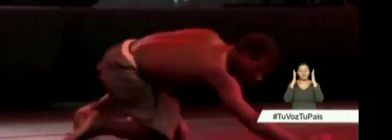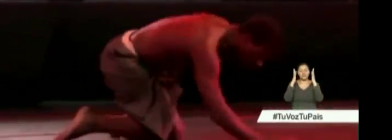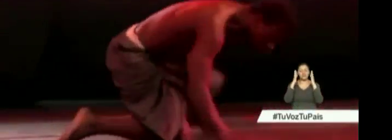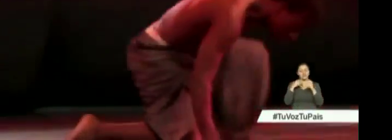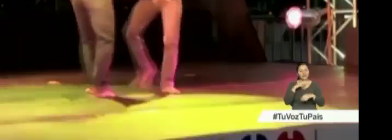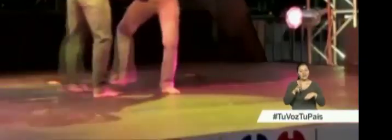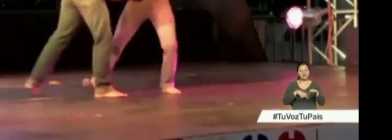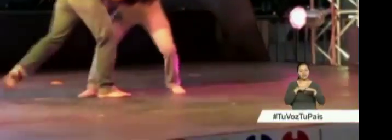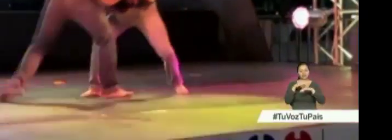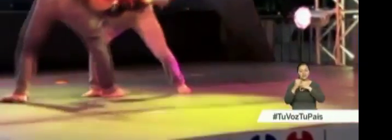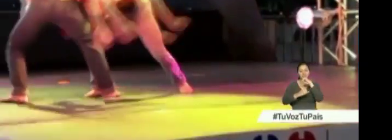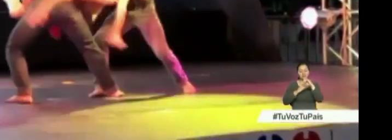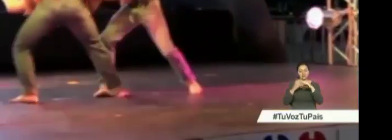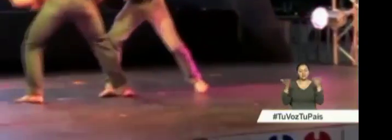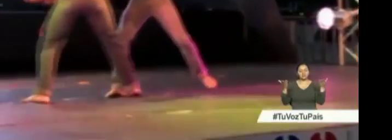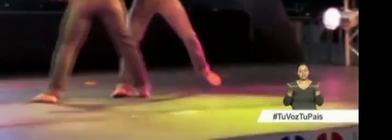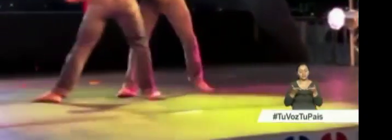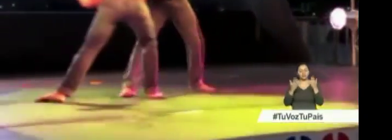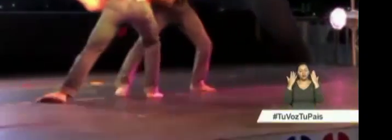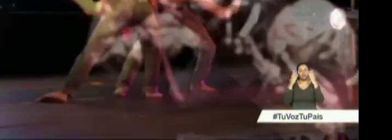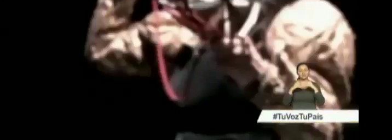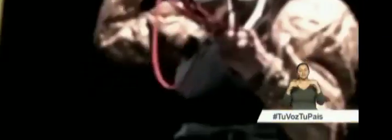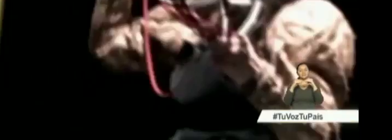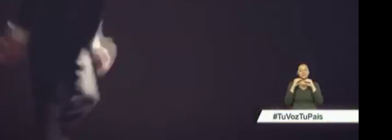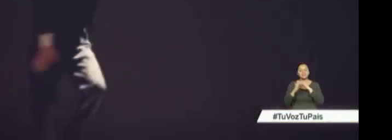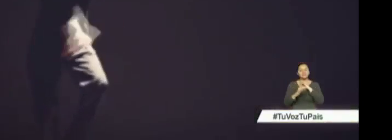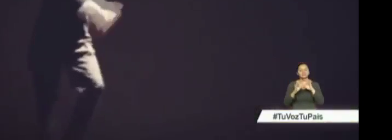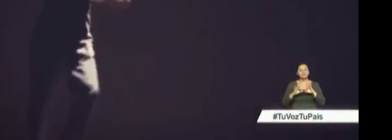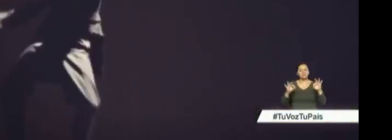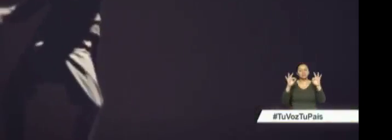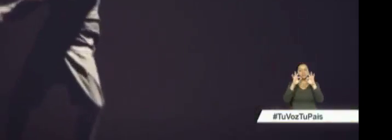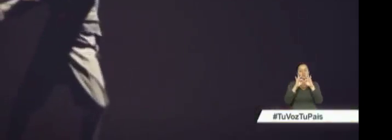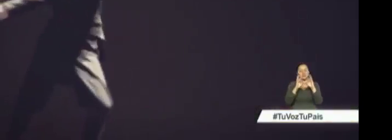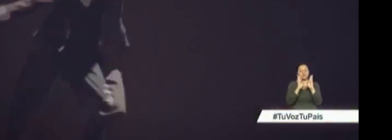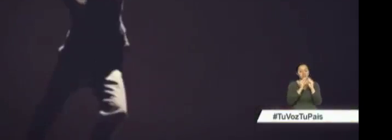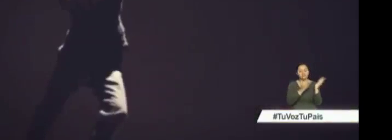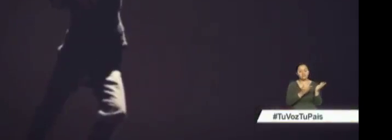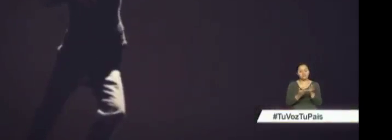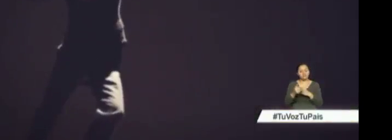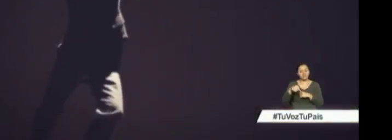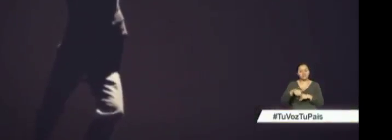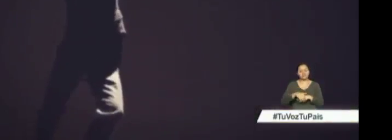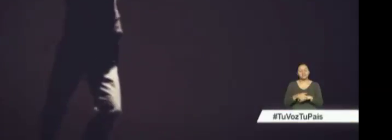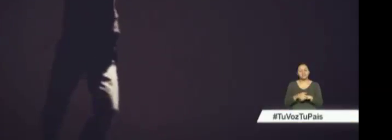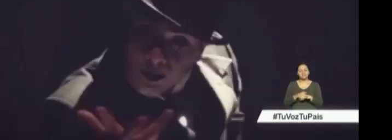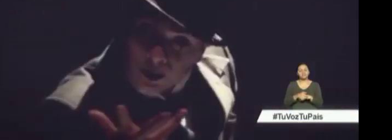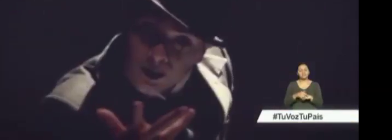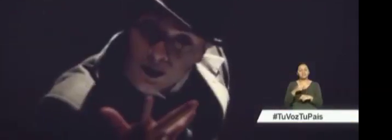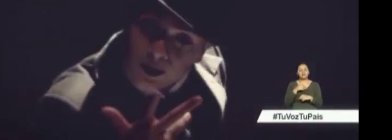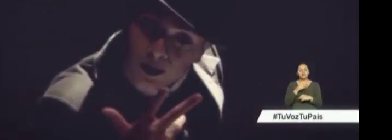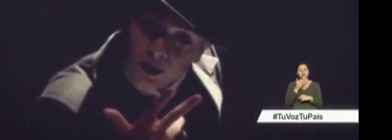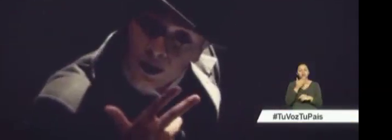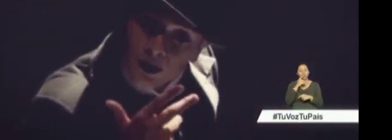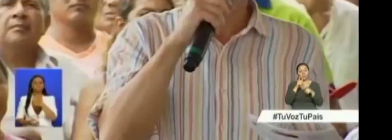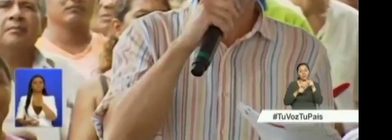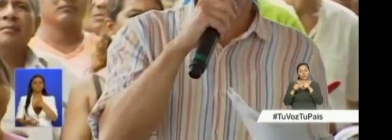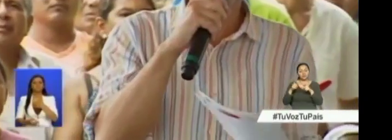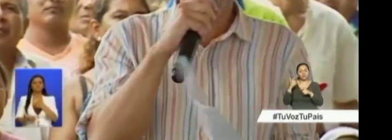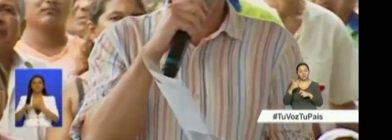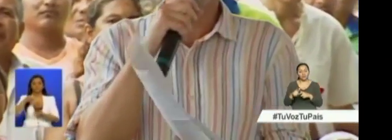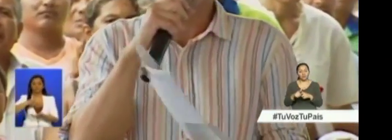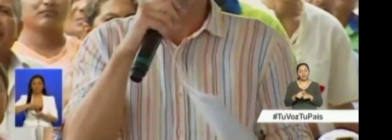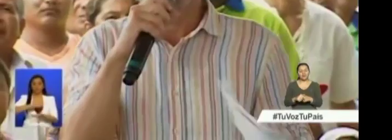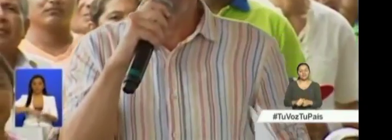e internacionales, con obras inéditas que se estrenarán durante la cita. De lo que se trata es que la ciudad de Loja se convierta